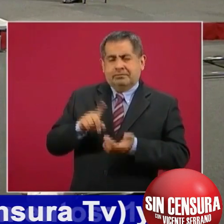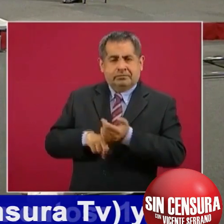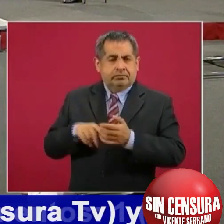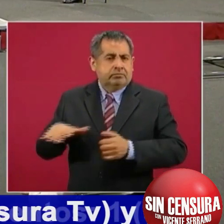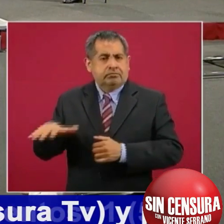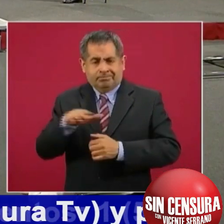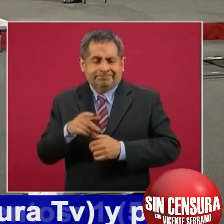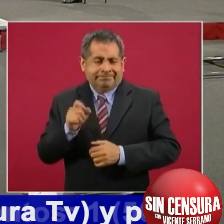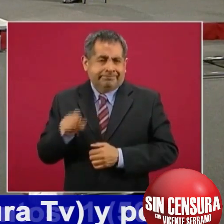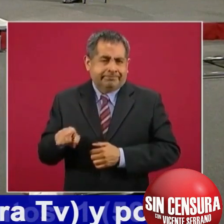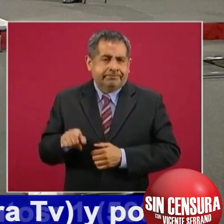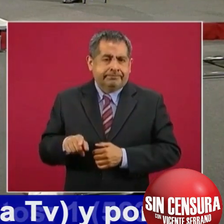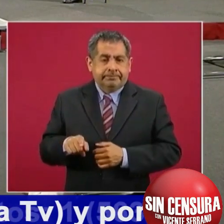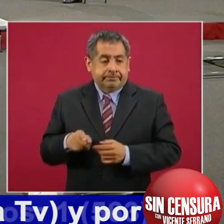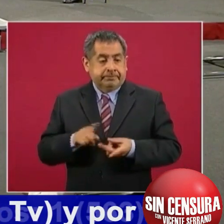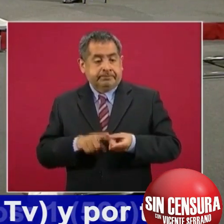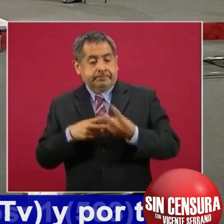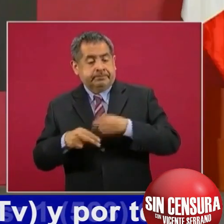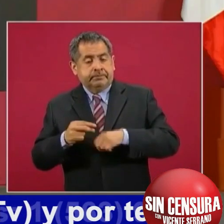También nace en Guatemala.